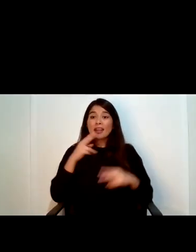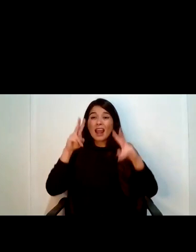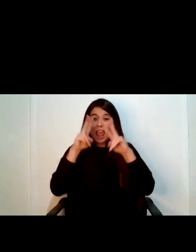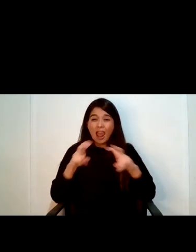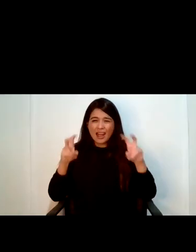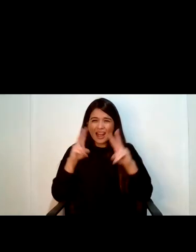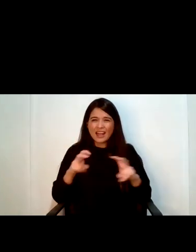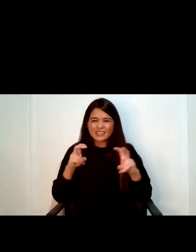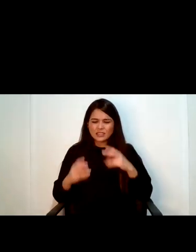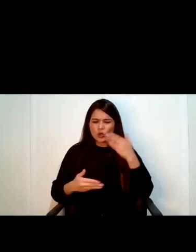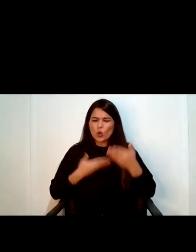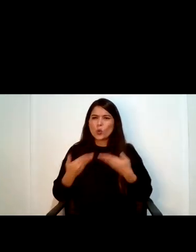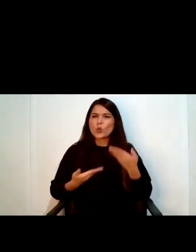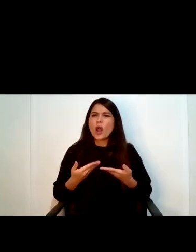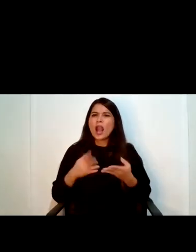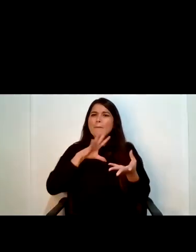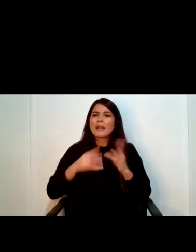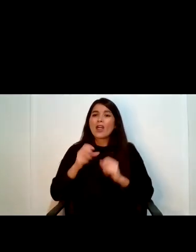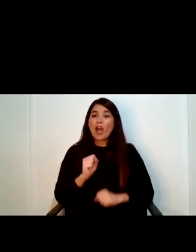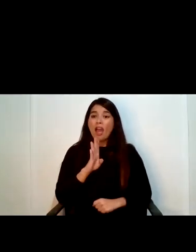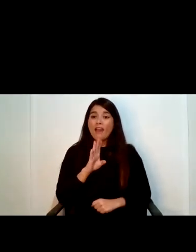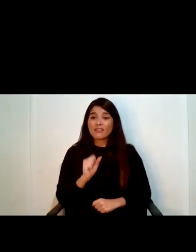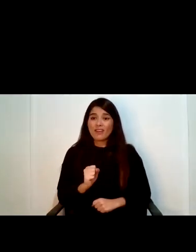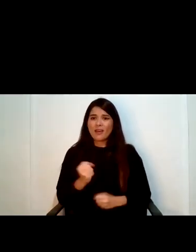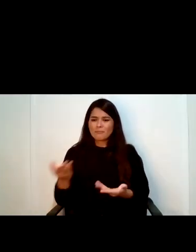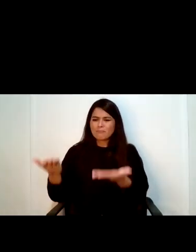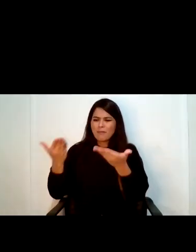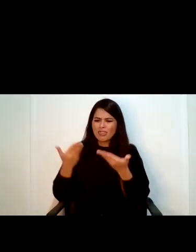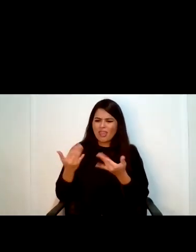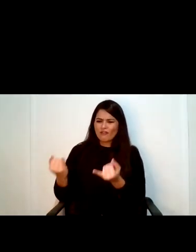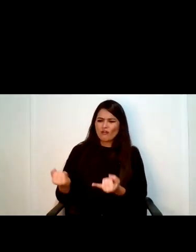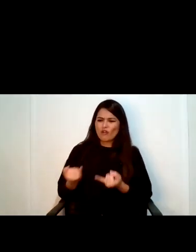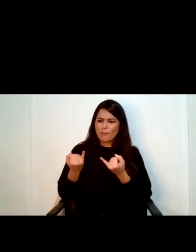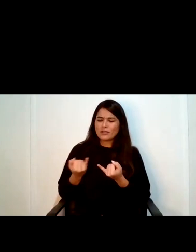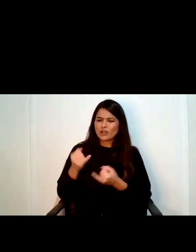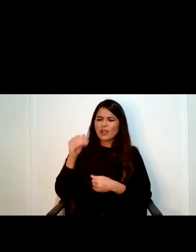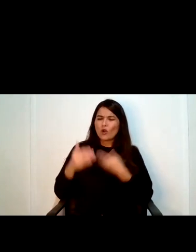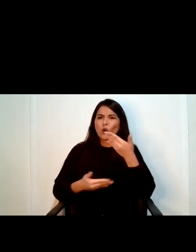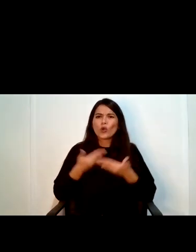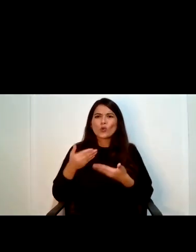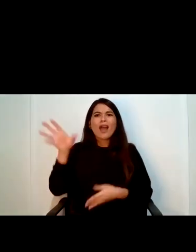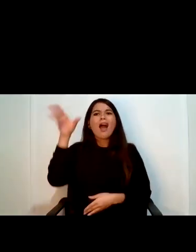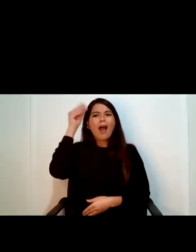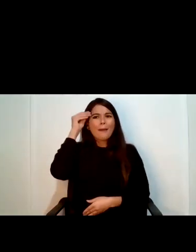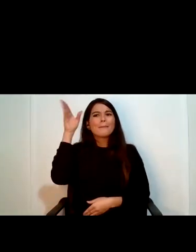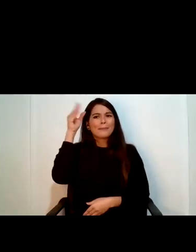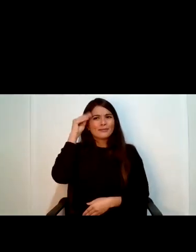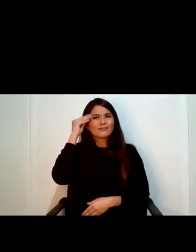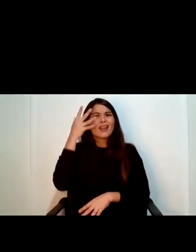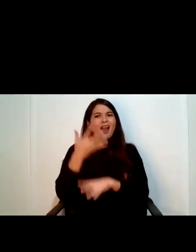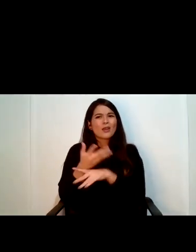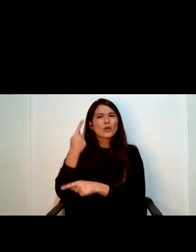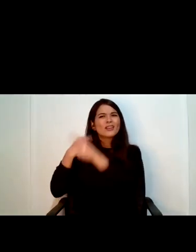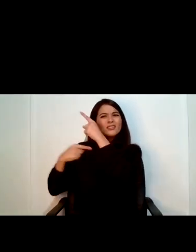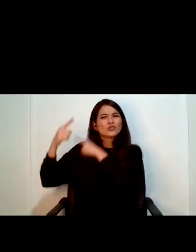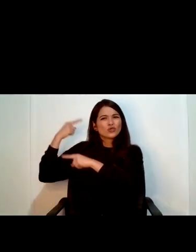conductual aplicado entrega información de que la conducta es aprendida y muchas veces hay una historia de